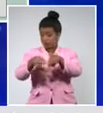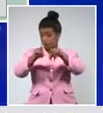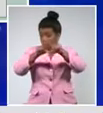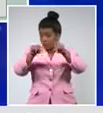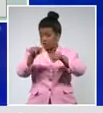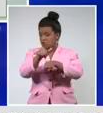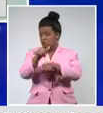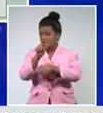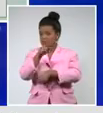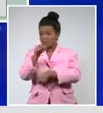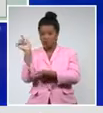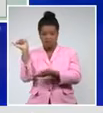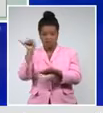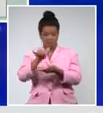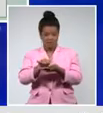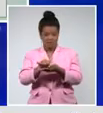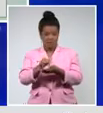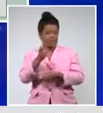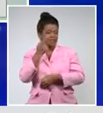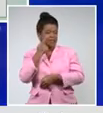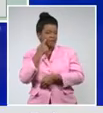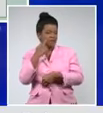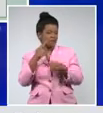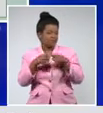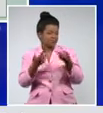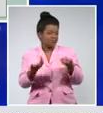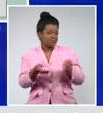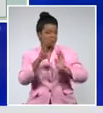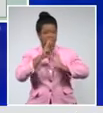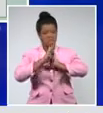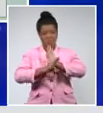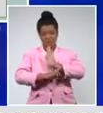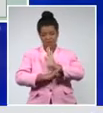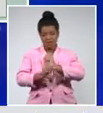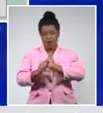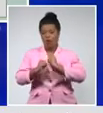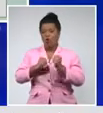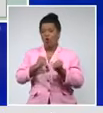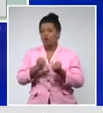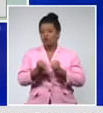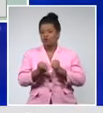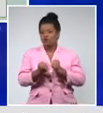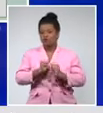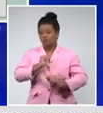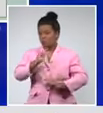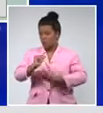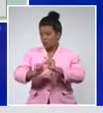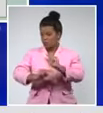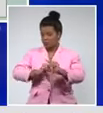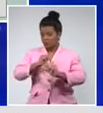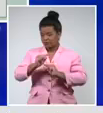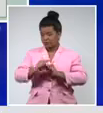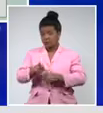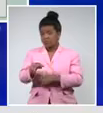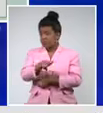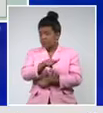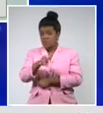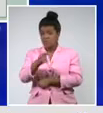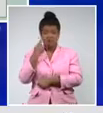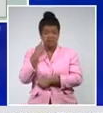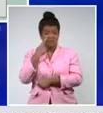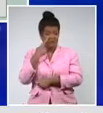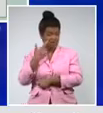medidas de control sanitario internacional que se han venido aplicando. Y como también ahí se puede